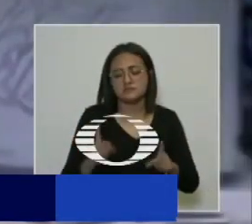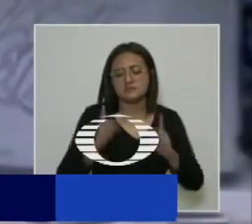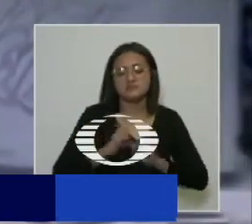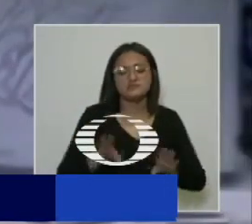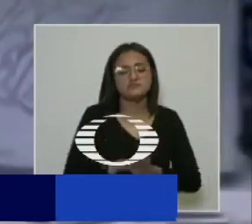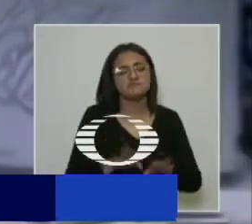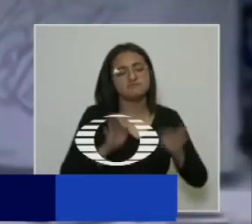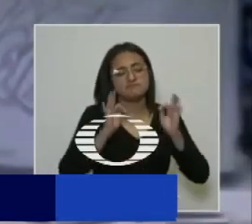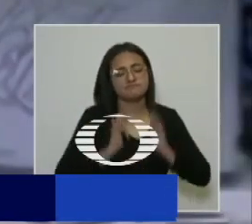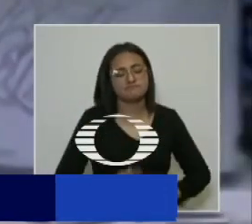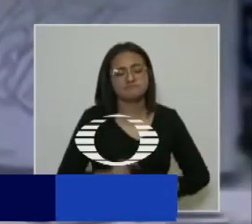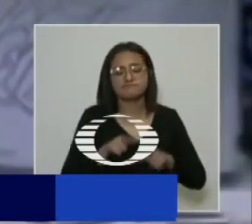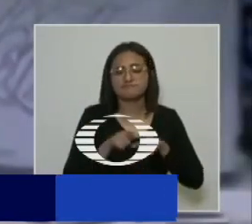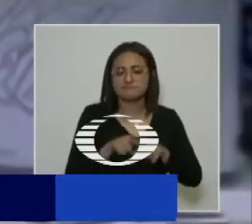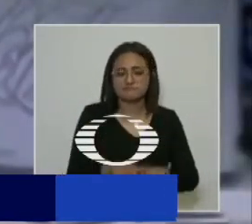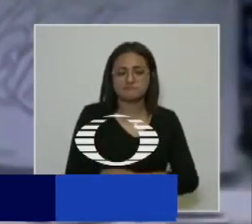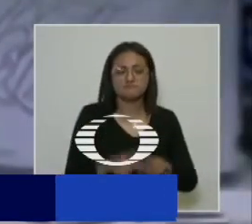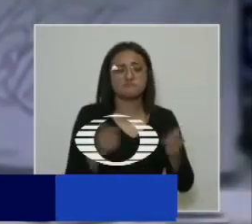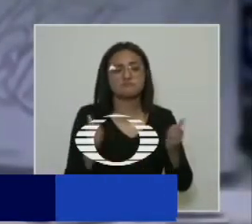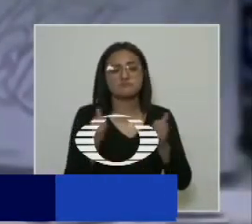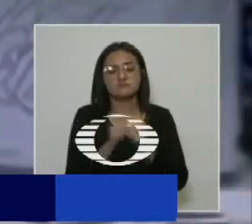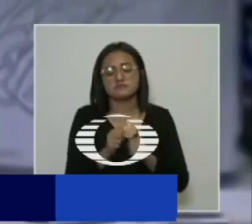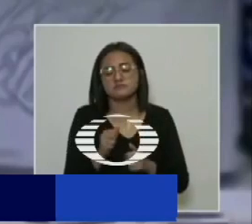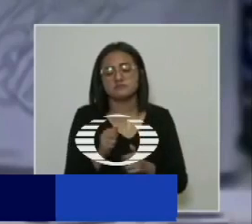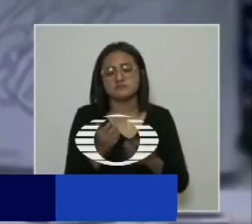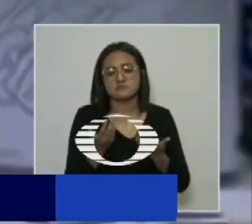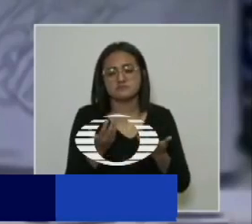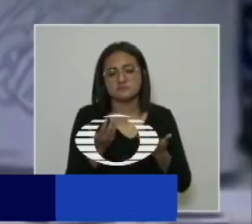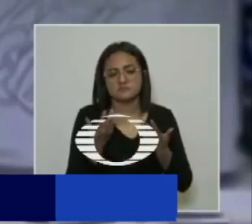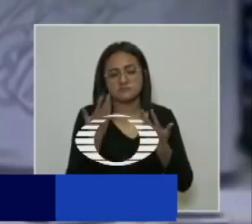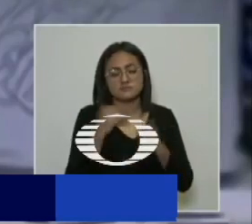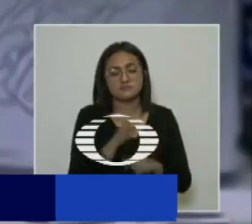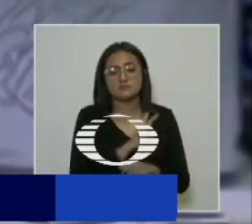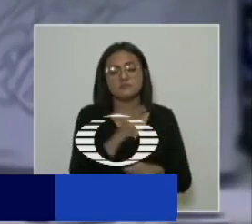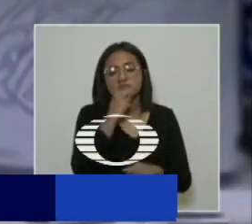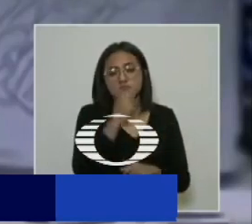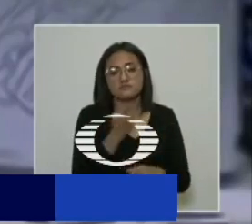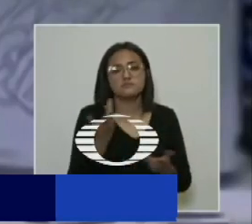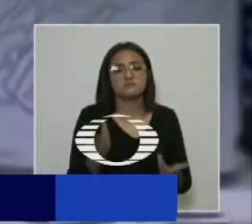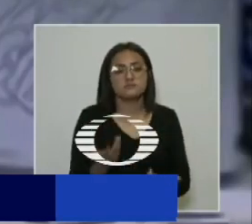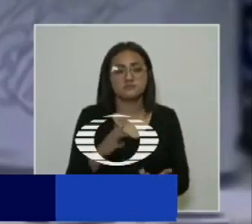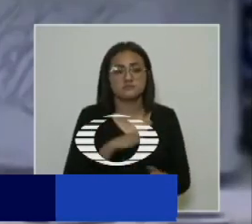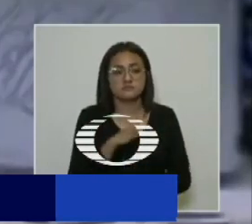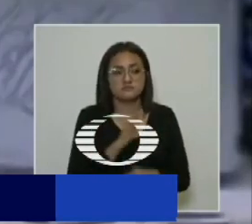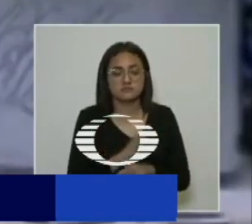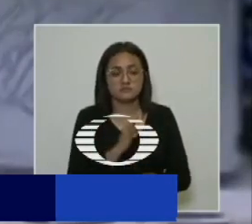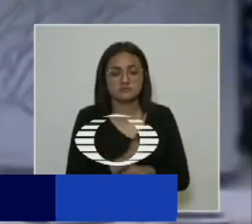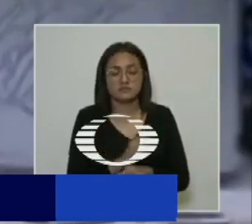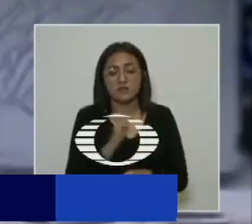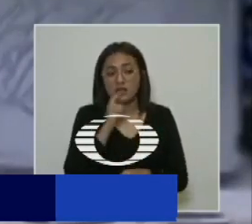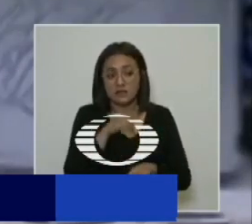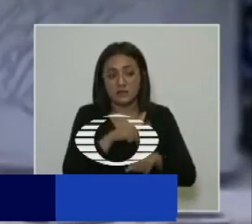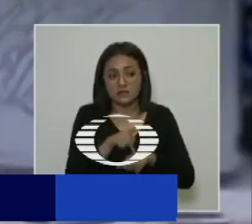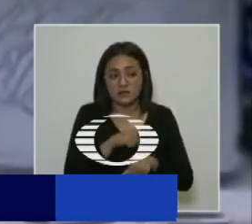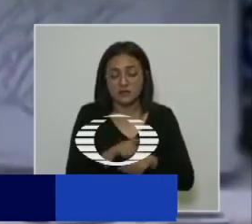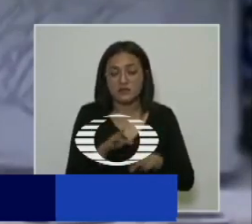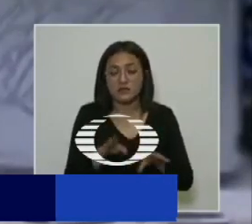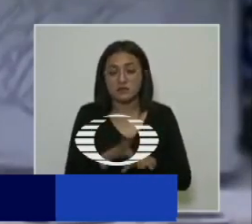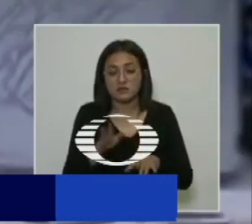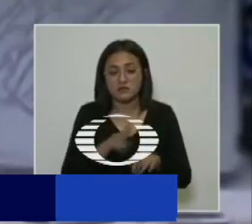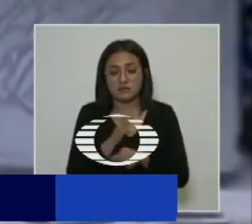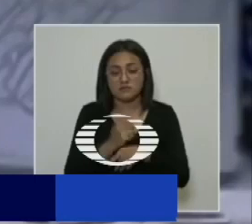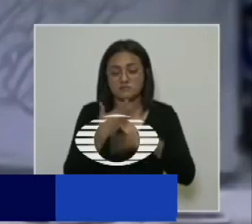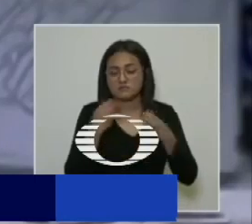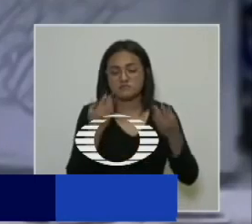tranquilidad de continuar sin poder decir que hay en este momento algún riesgo de una quinta